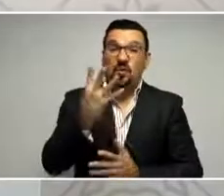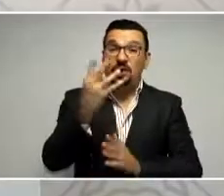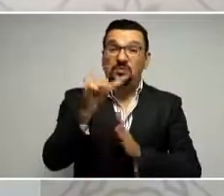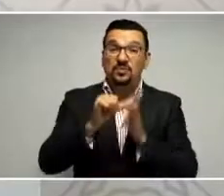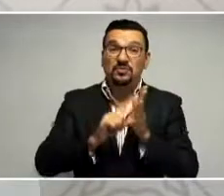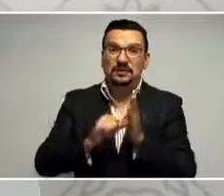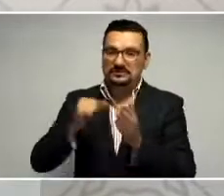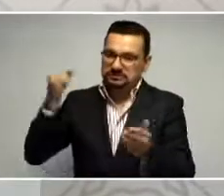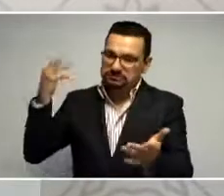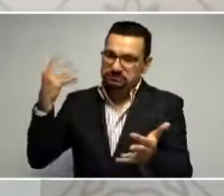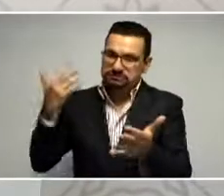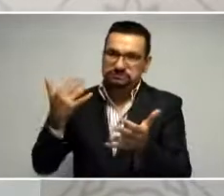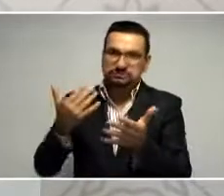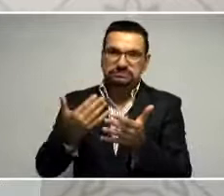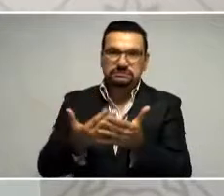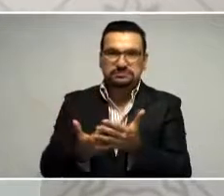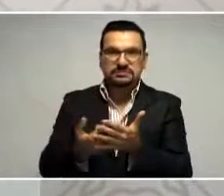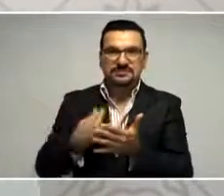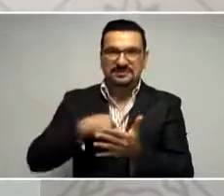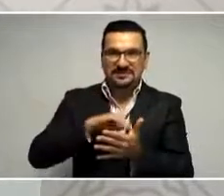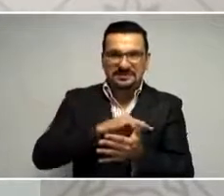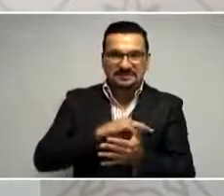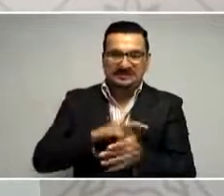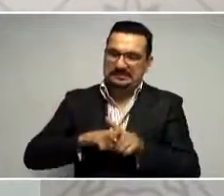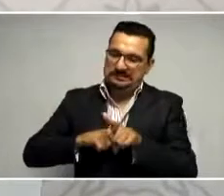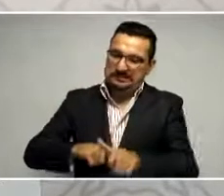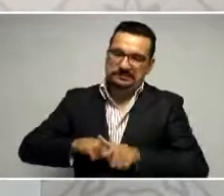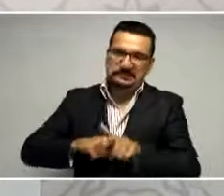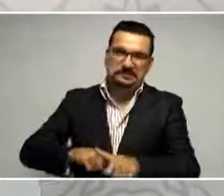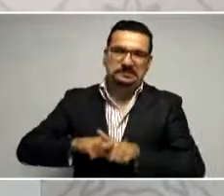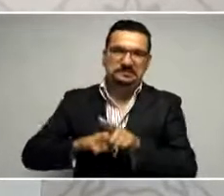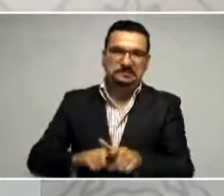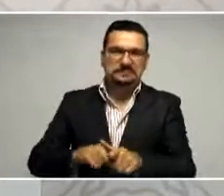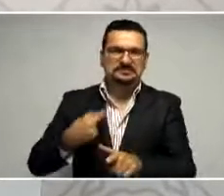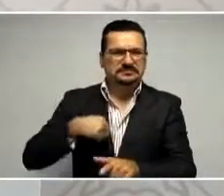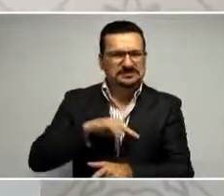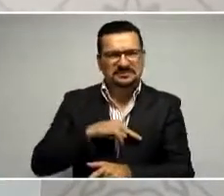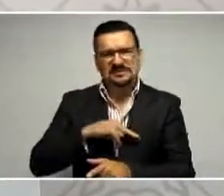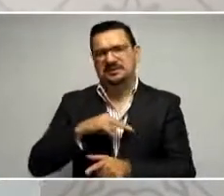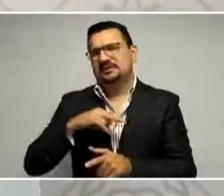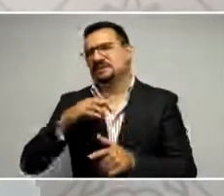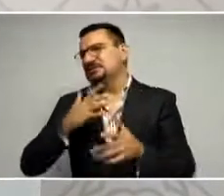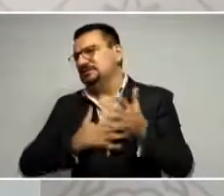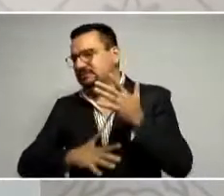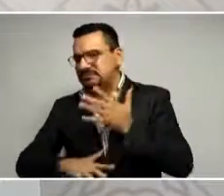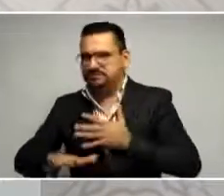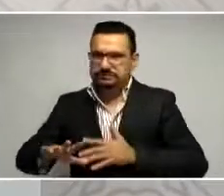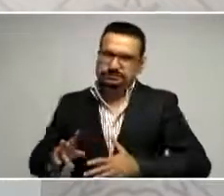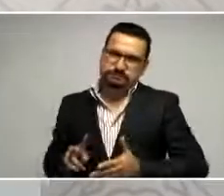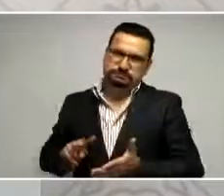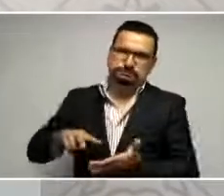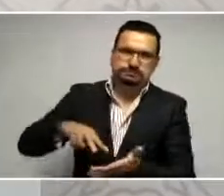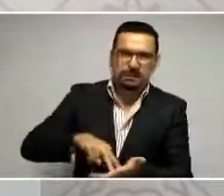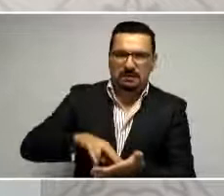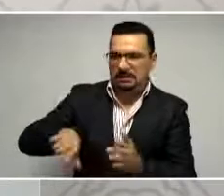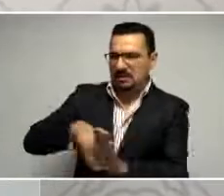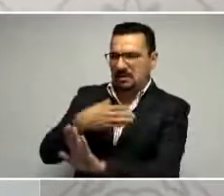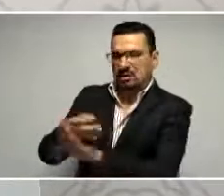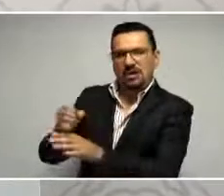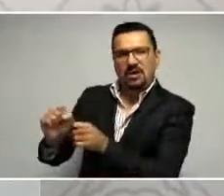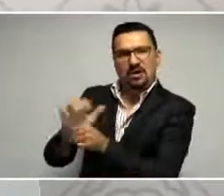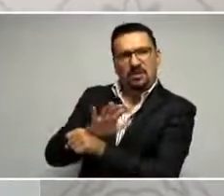meses de estar combatiendo, abrazo partido al COVID-19, hemos